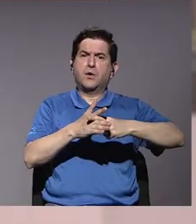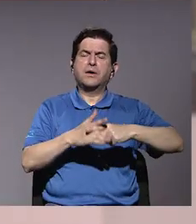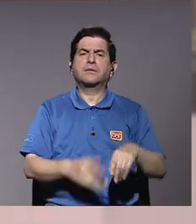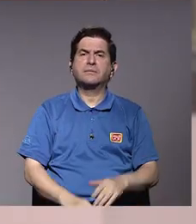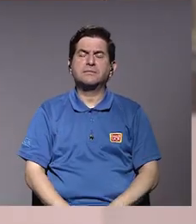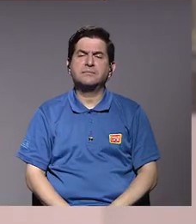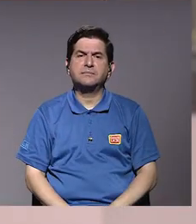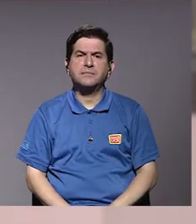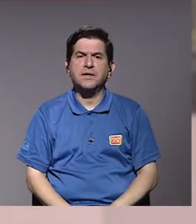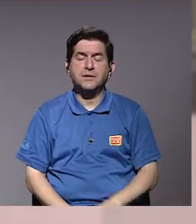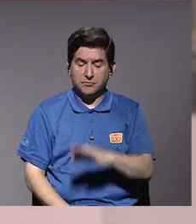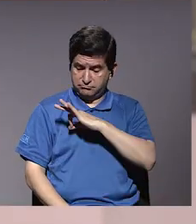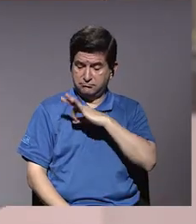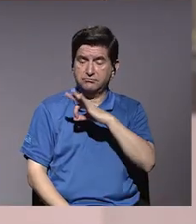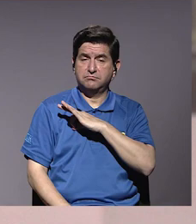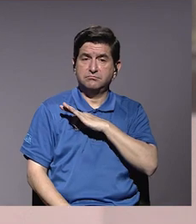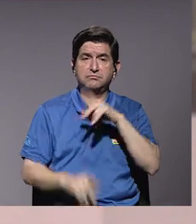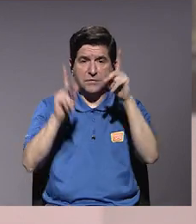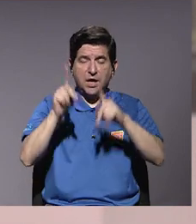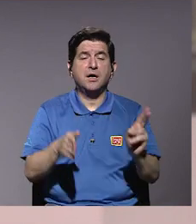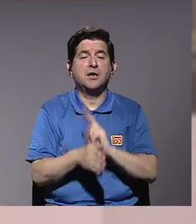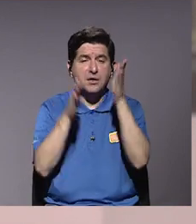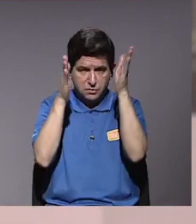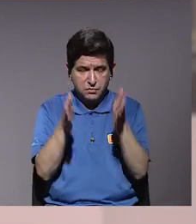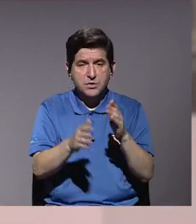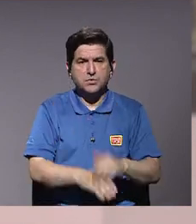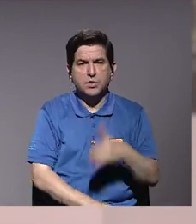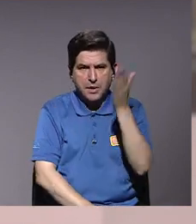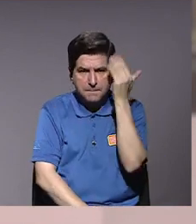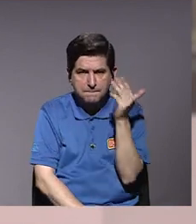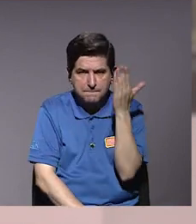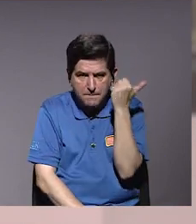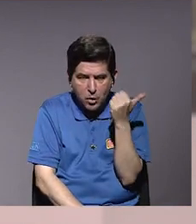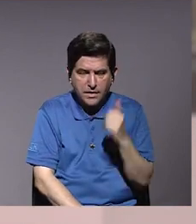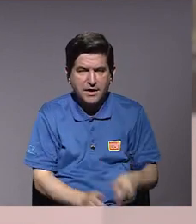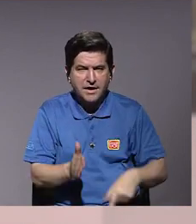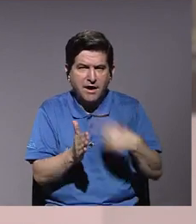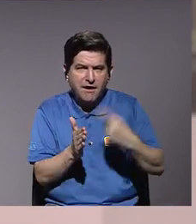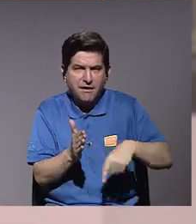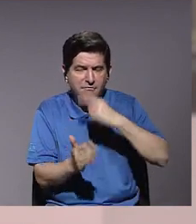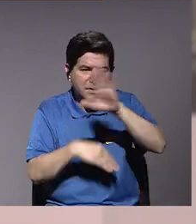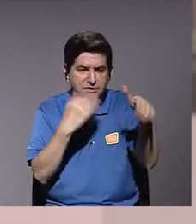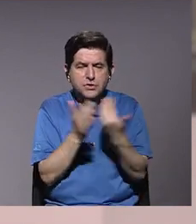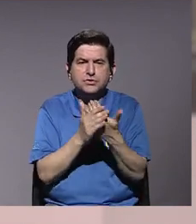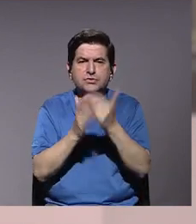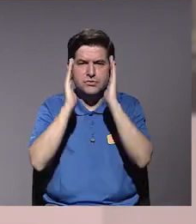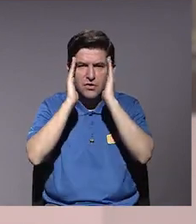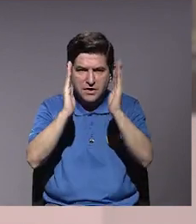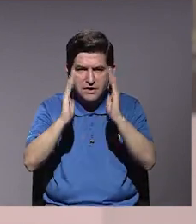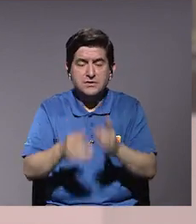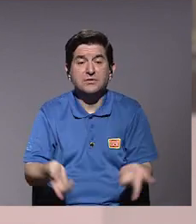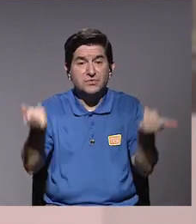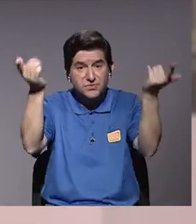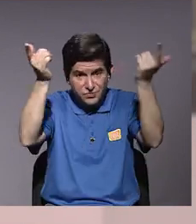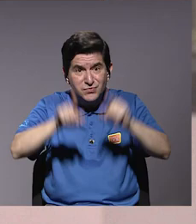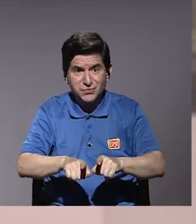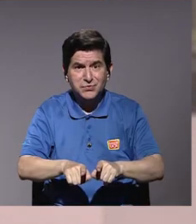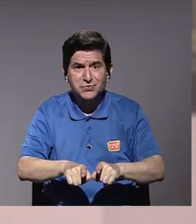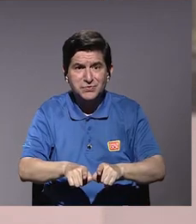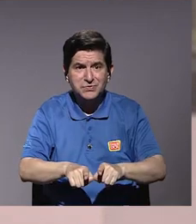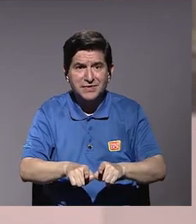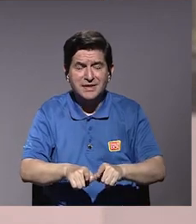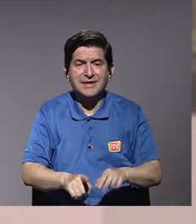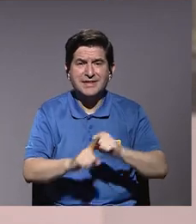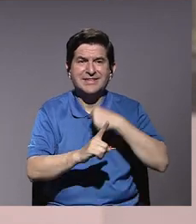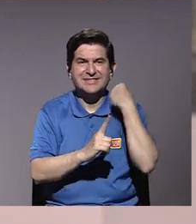herramienta inclusive que beneficia a las personas usuarias, porque en muchas ocasiones toda la consulta transcurre y